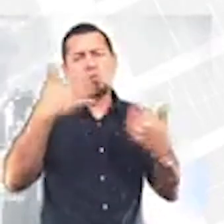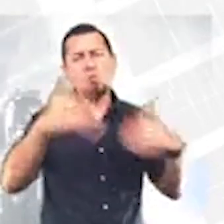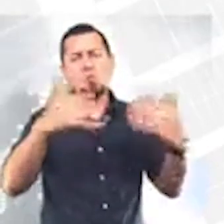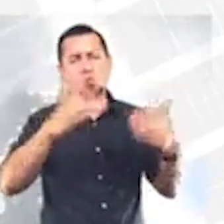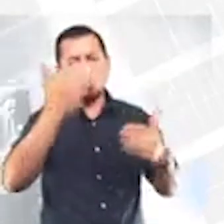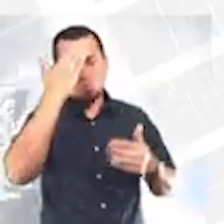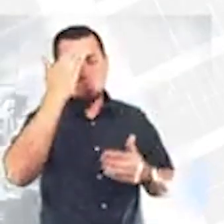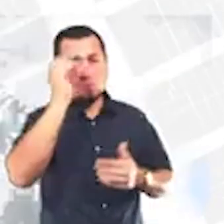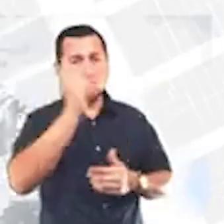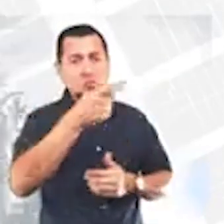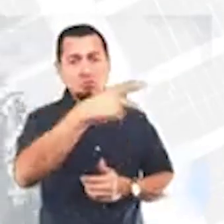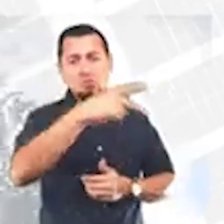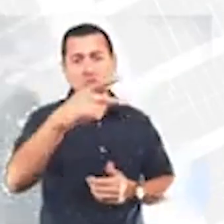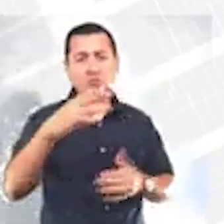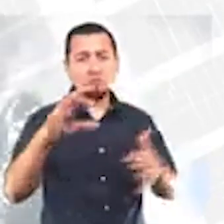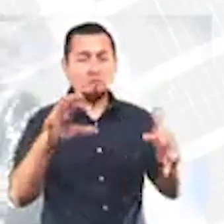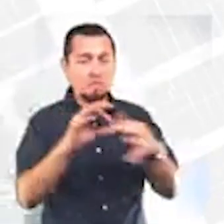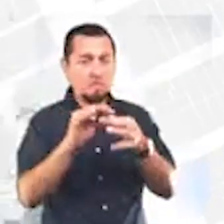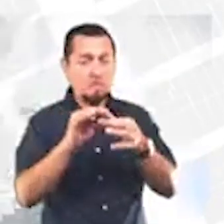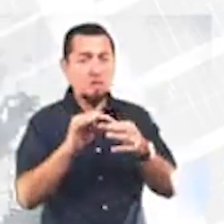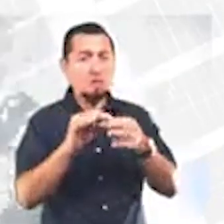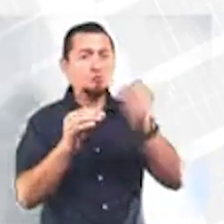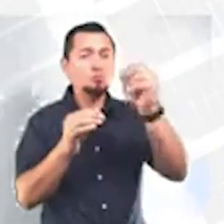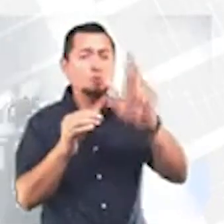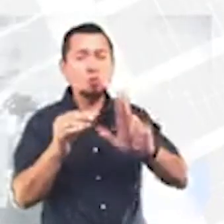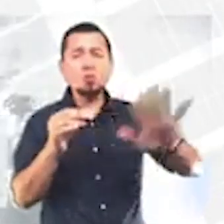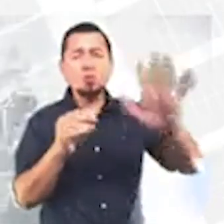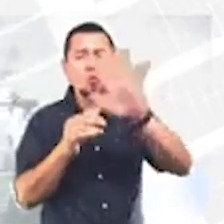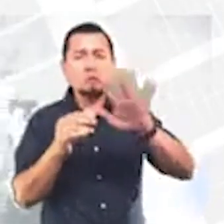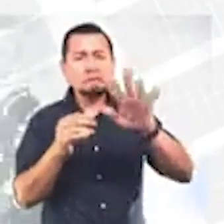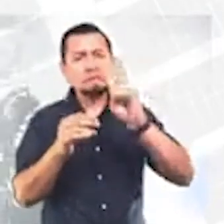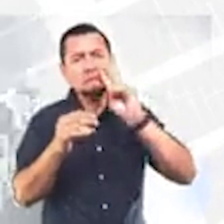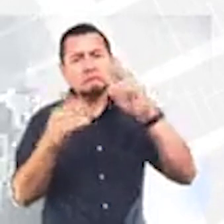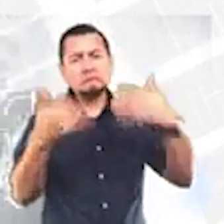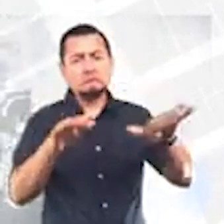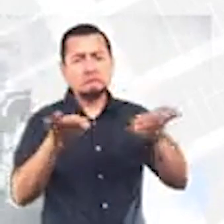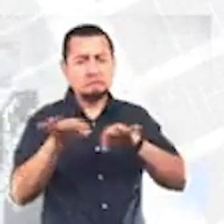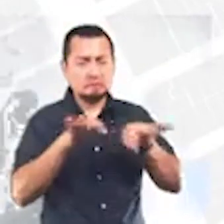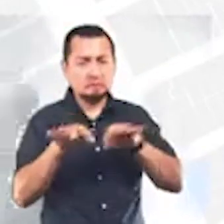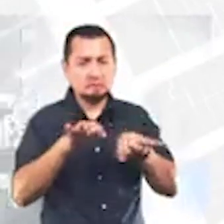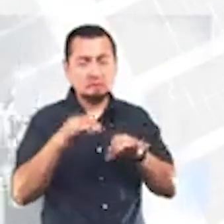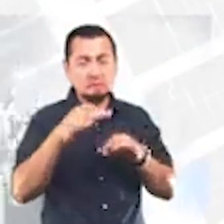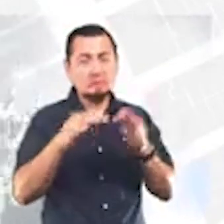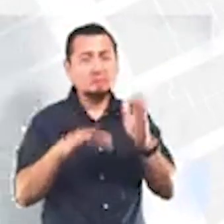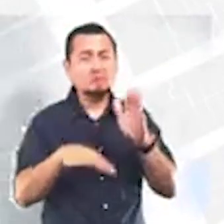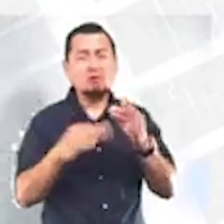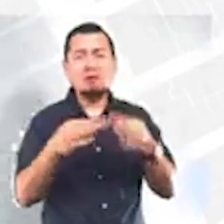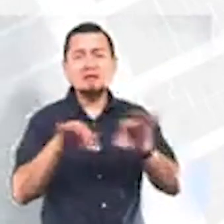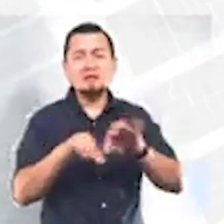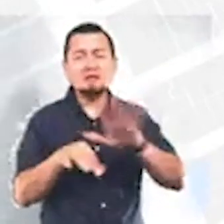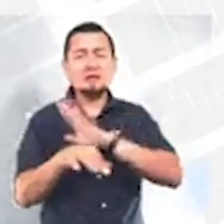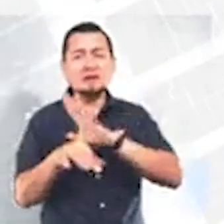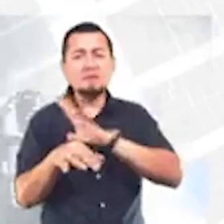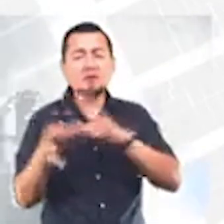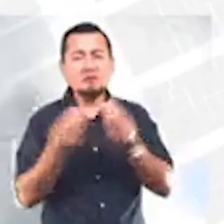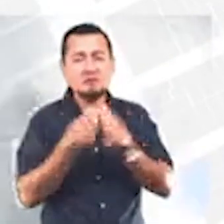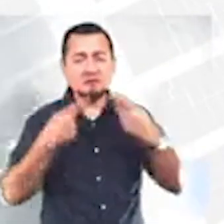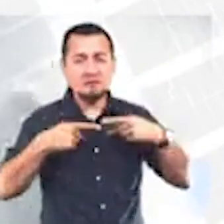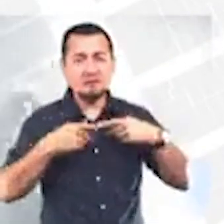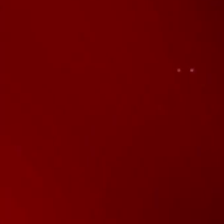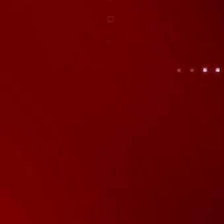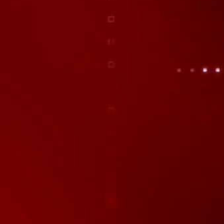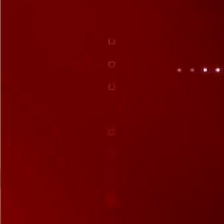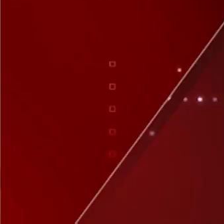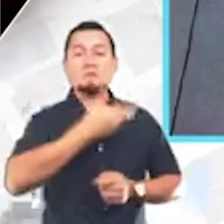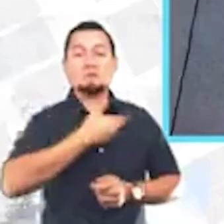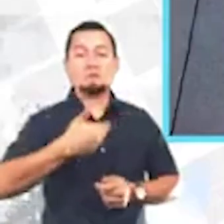zona sur de nuestra ciudad. Y lo más importante, reducirá la contaminación y la emisión de gases de los